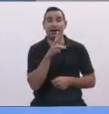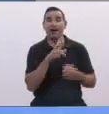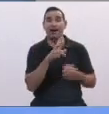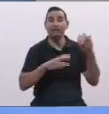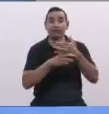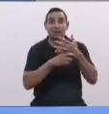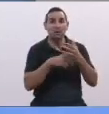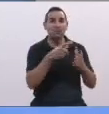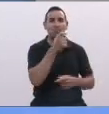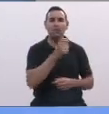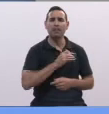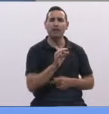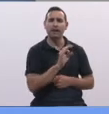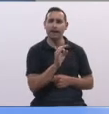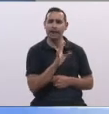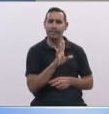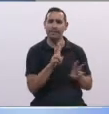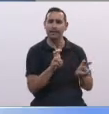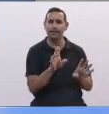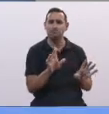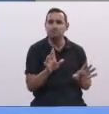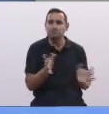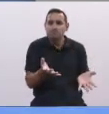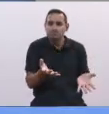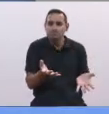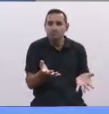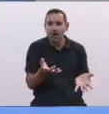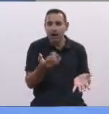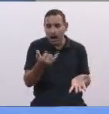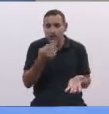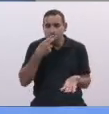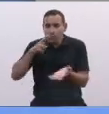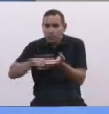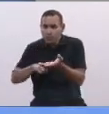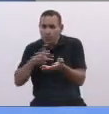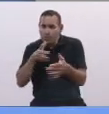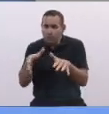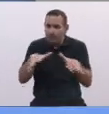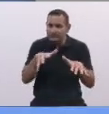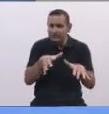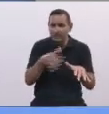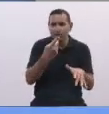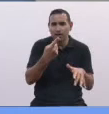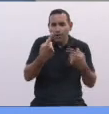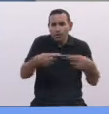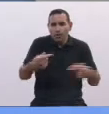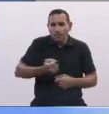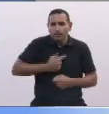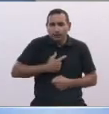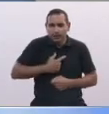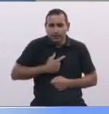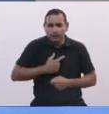no he recibido respuesta en relación a ese tema, sabiendo que tenemos un impuesto muy parecido que son el de los bienes